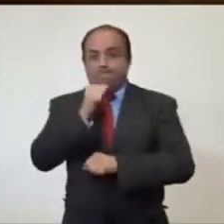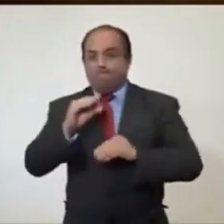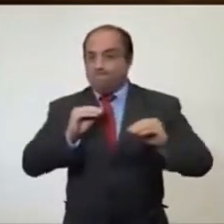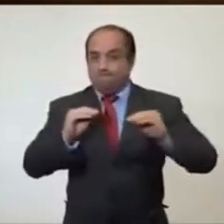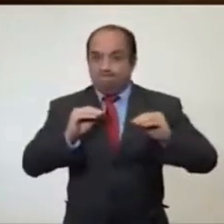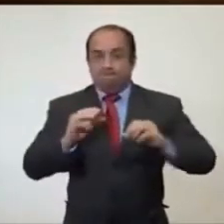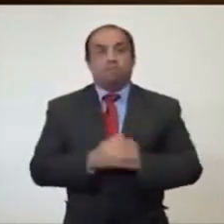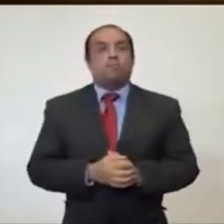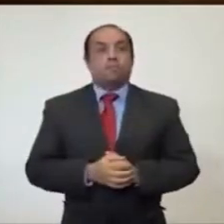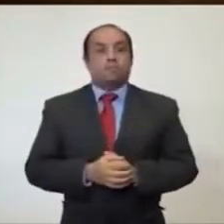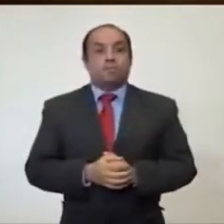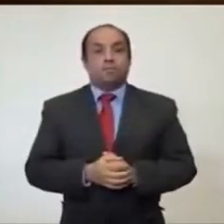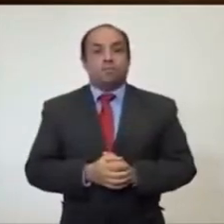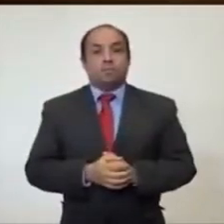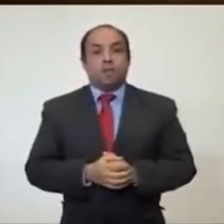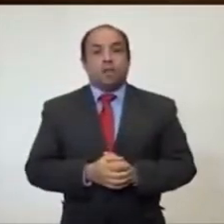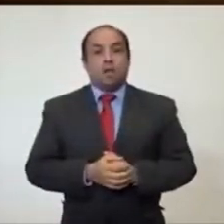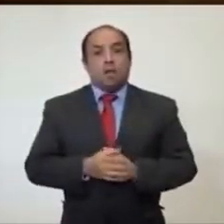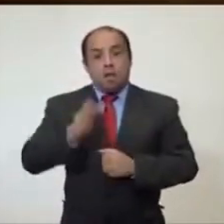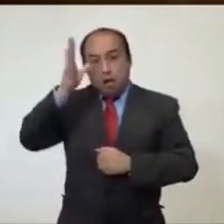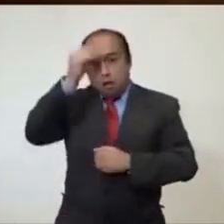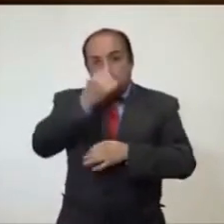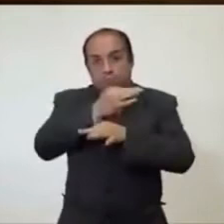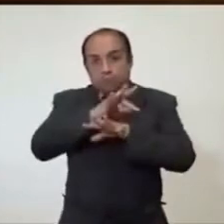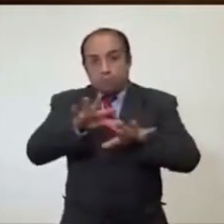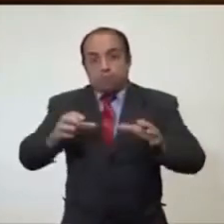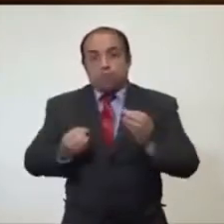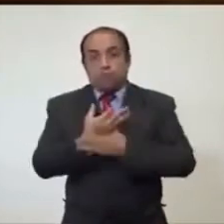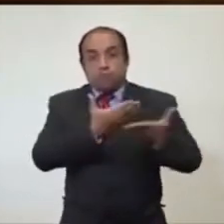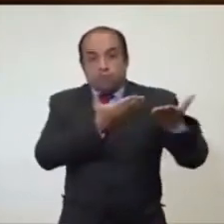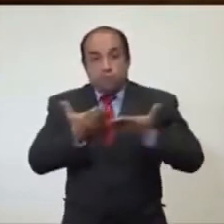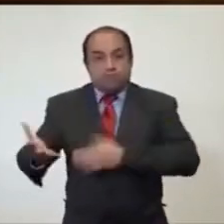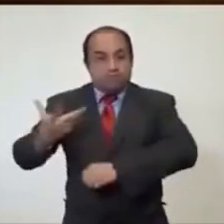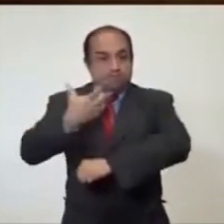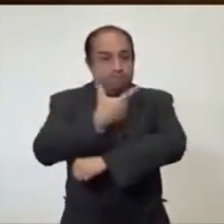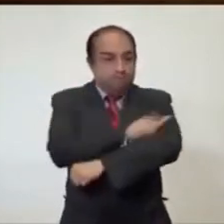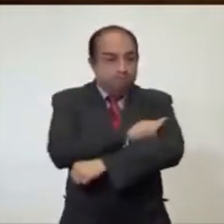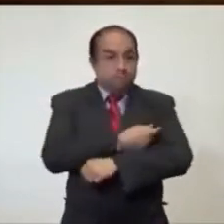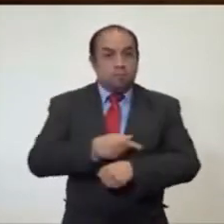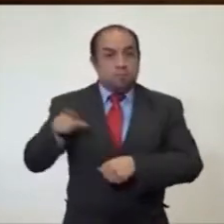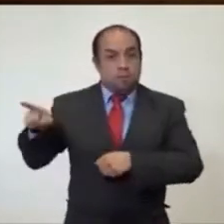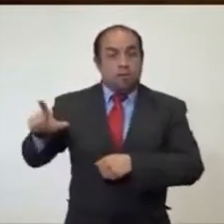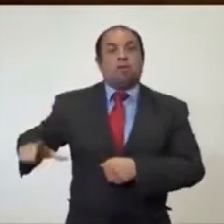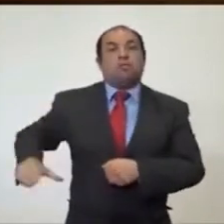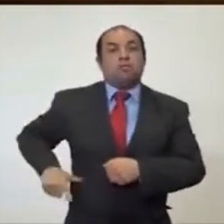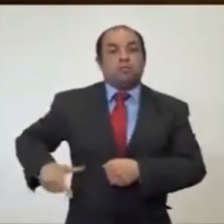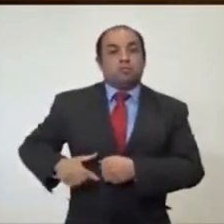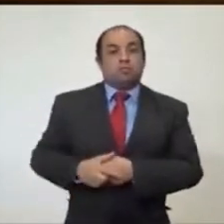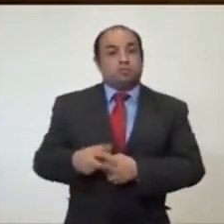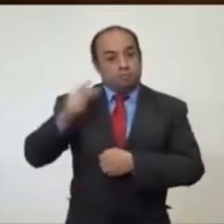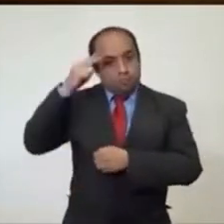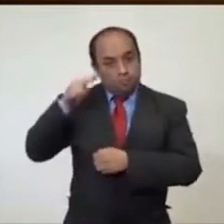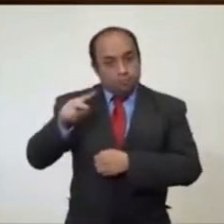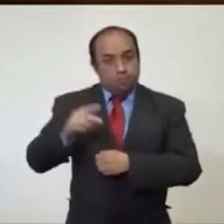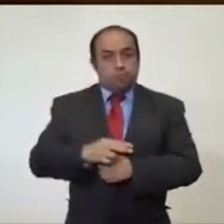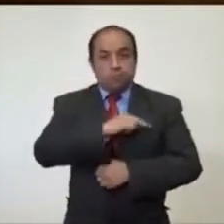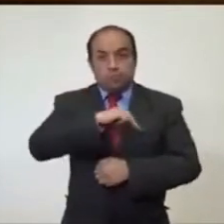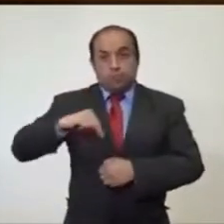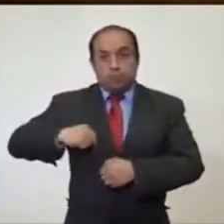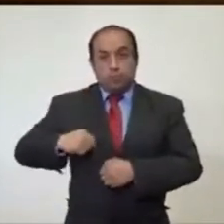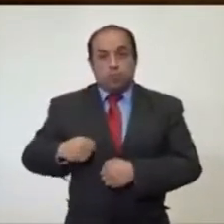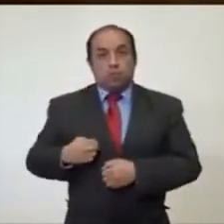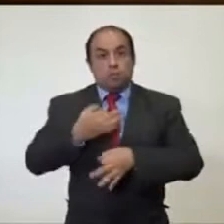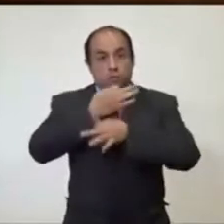pueden moverse conforme se nos informe de la nueva llegada de vacunas por parte del gobierno de mexico